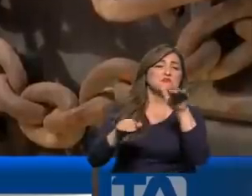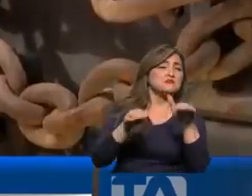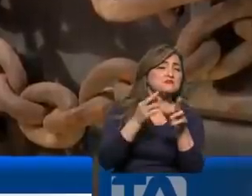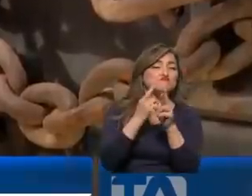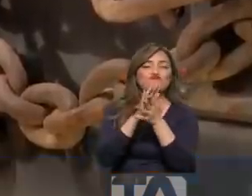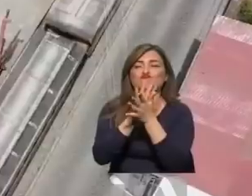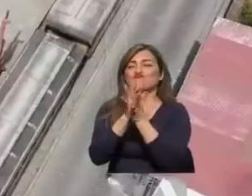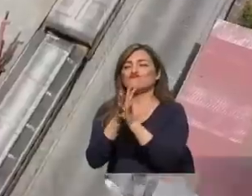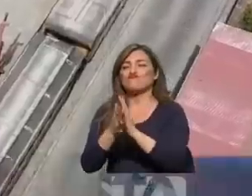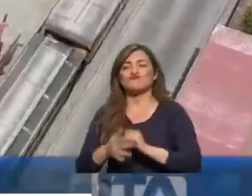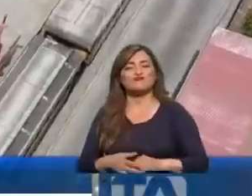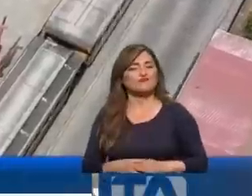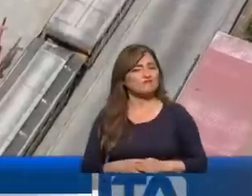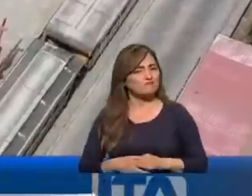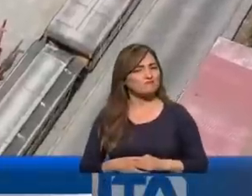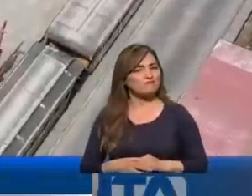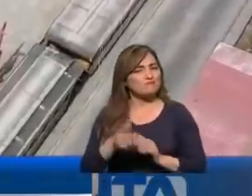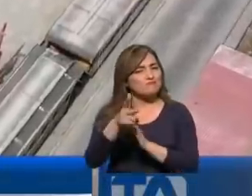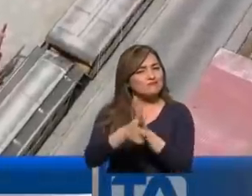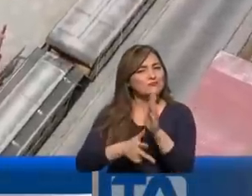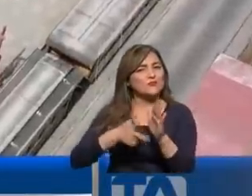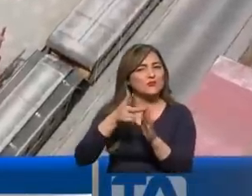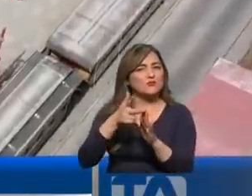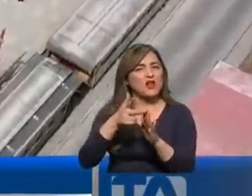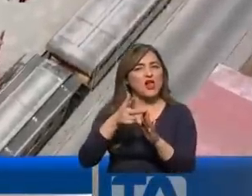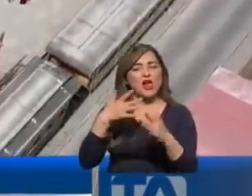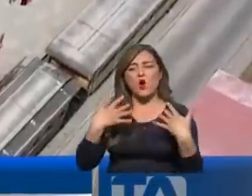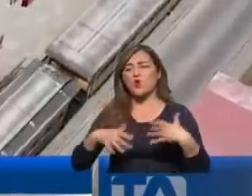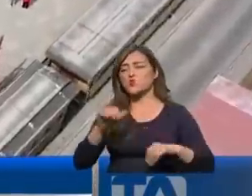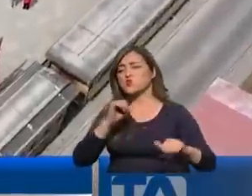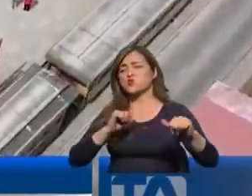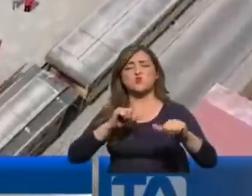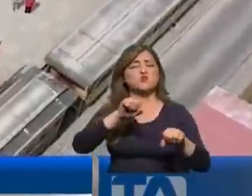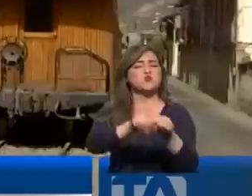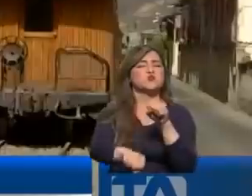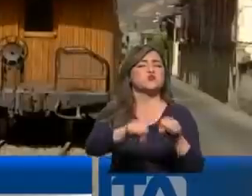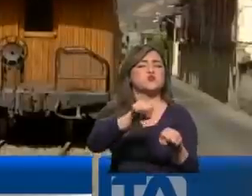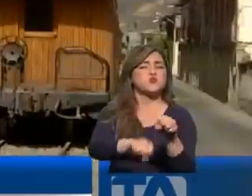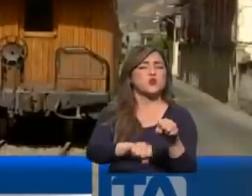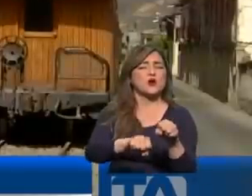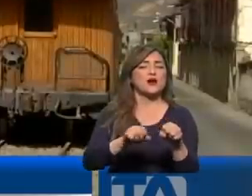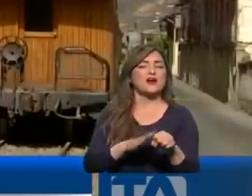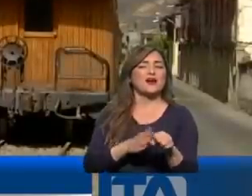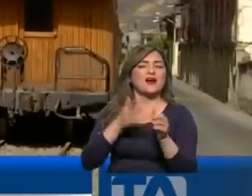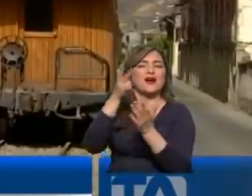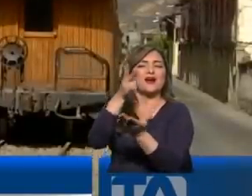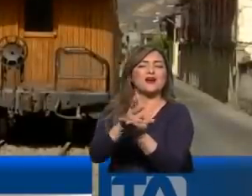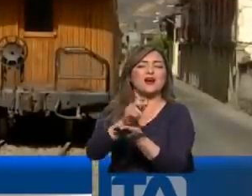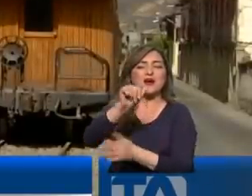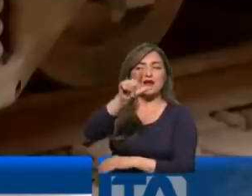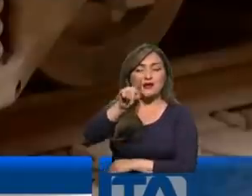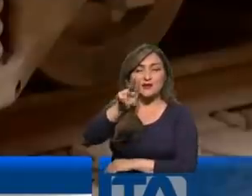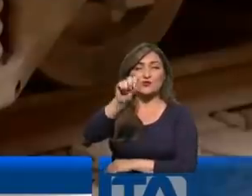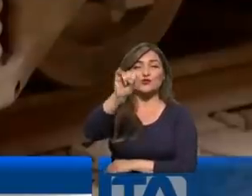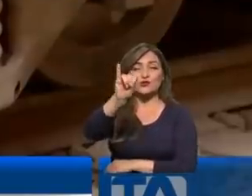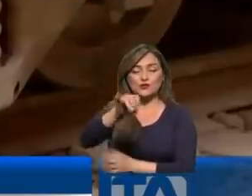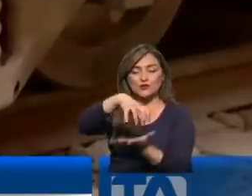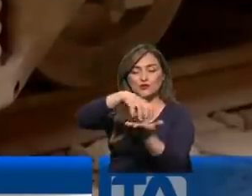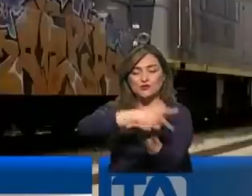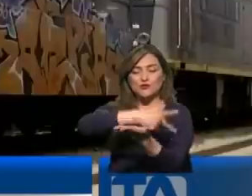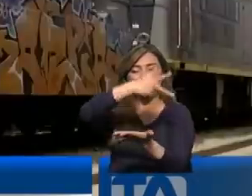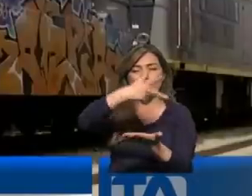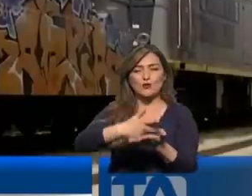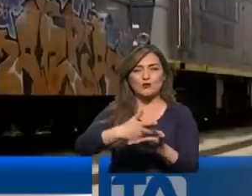mientras eso se define, es el mismo tren el que está sufriendo las consecuencias. Recorrimos la estación de Alausí, provincia de Chimborazo.